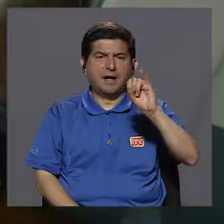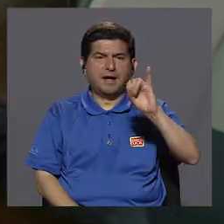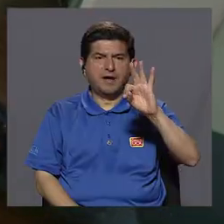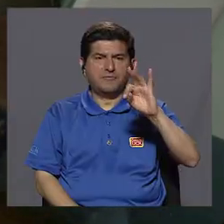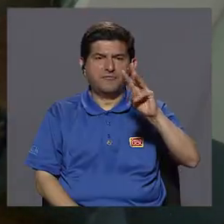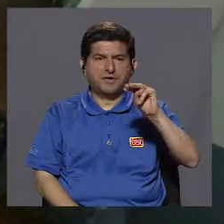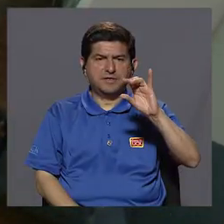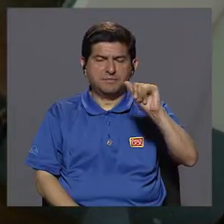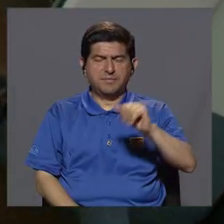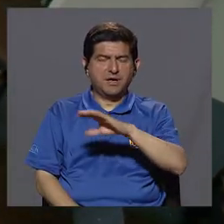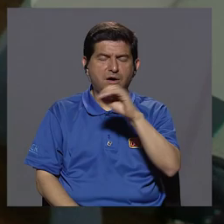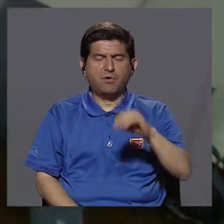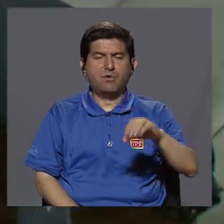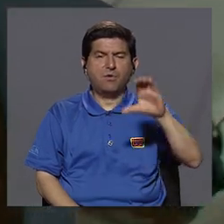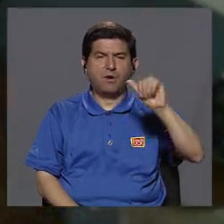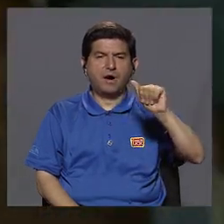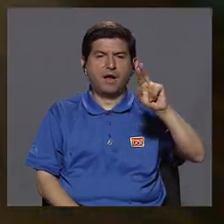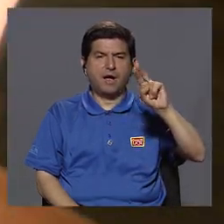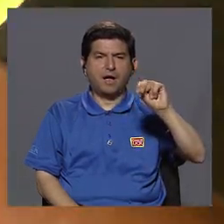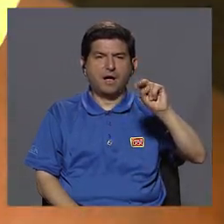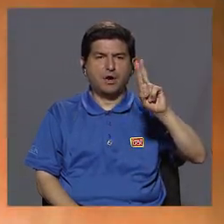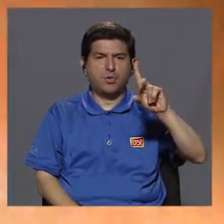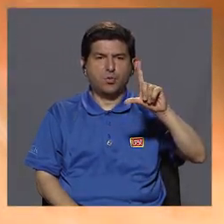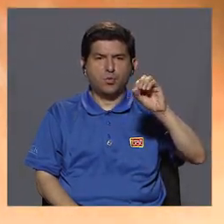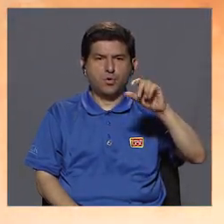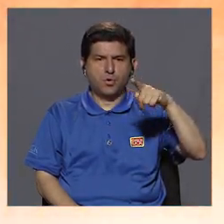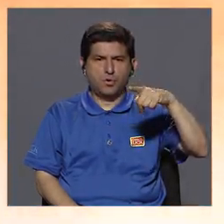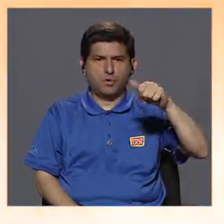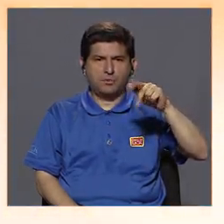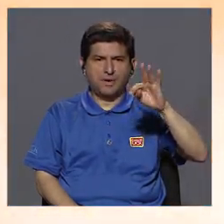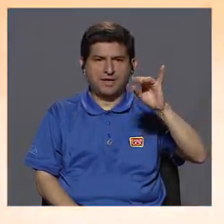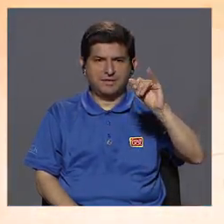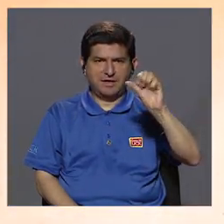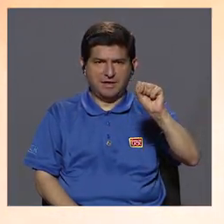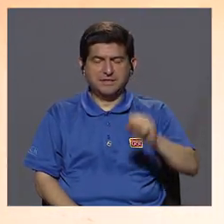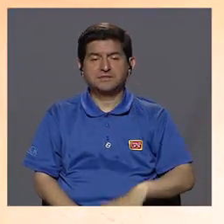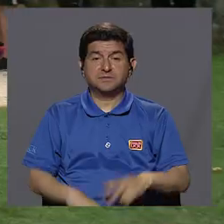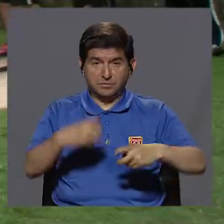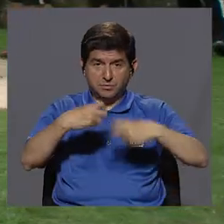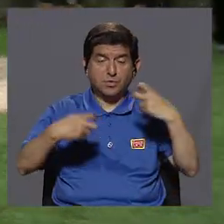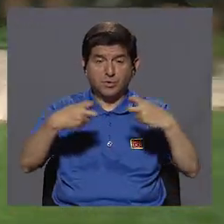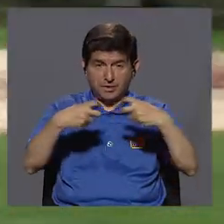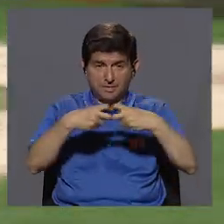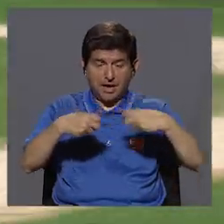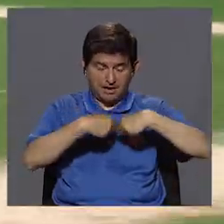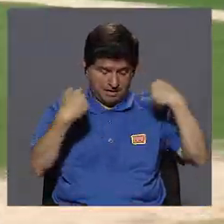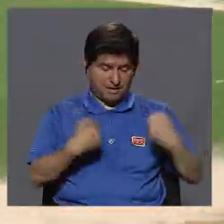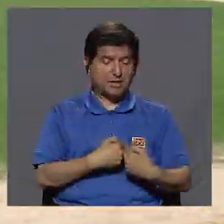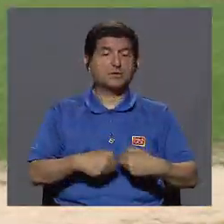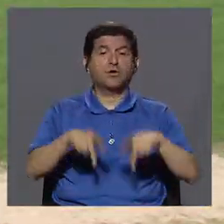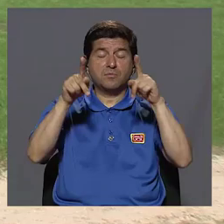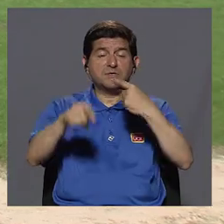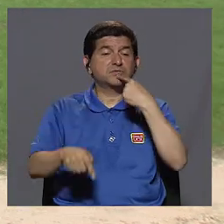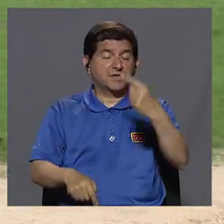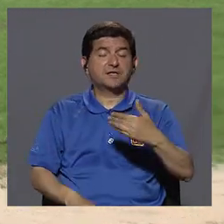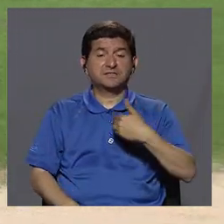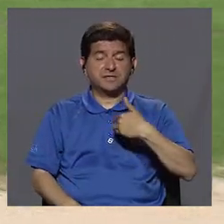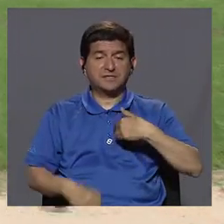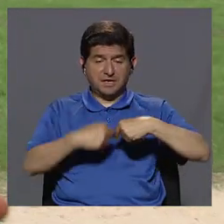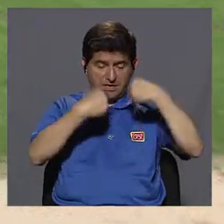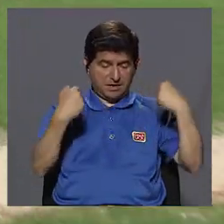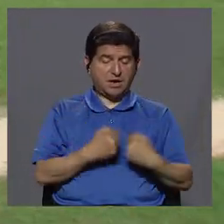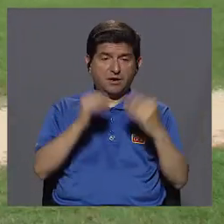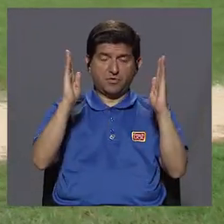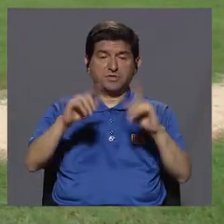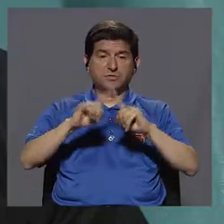cardiología canalopatías a nivel eléctrico del corazón o que hay gente que llega y te dice es que tengo el corazón grande y resulta que lo que